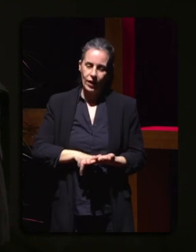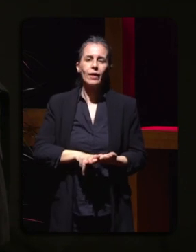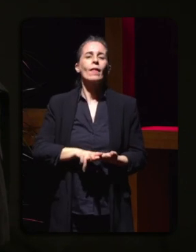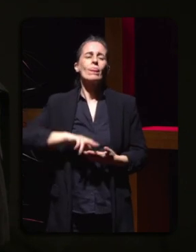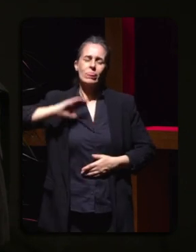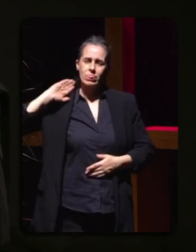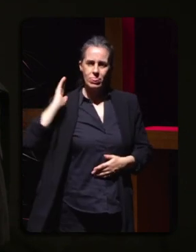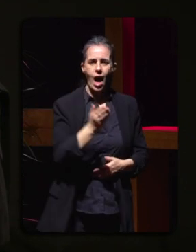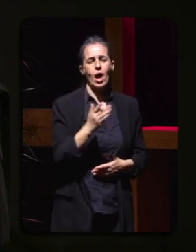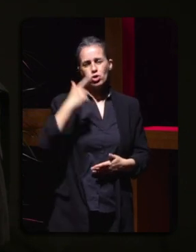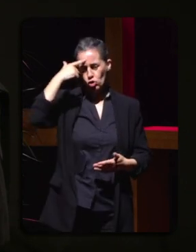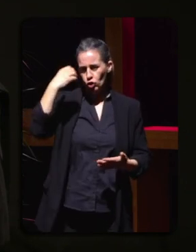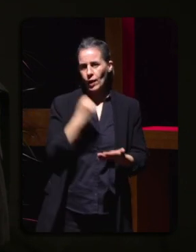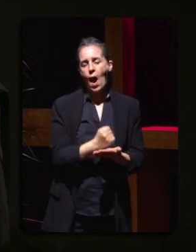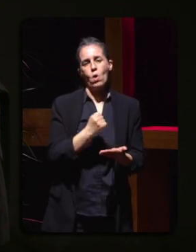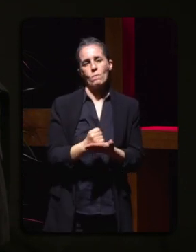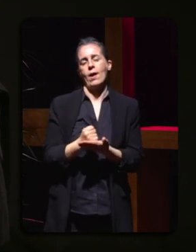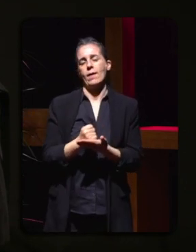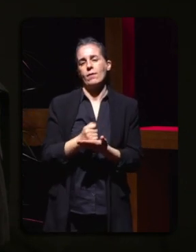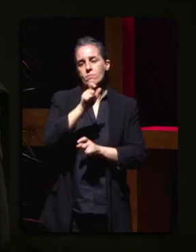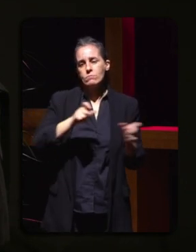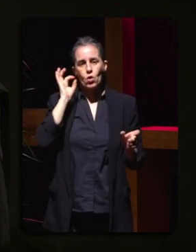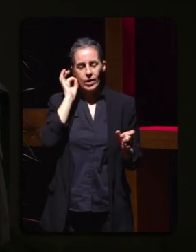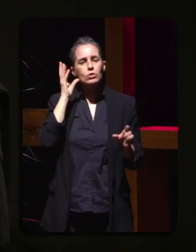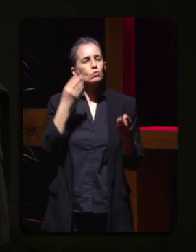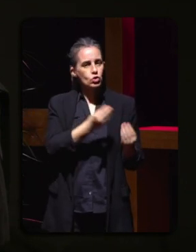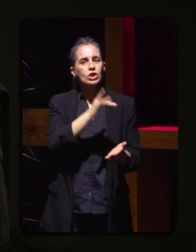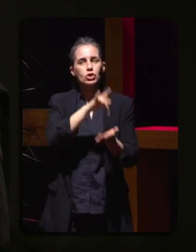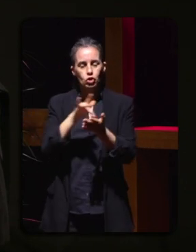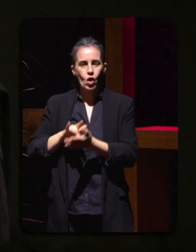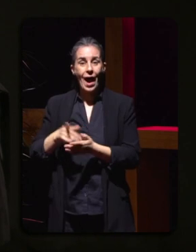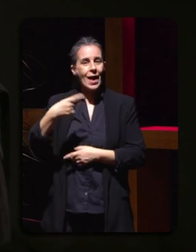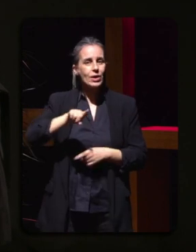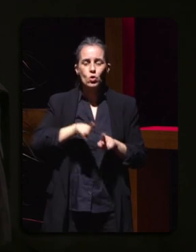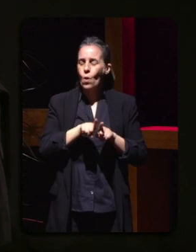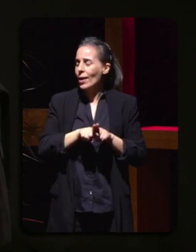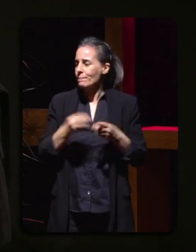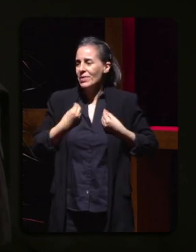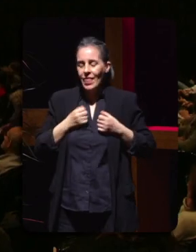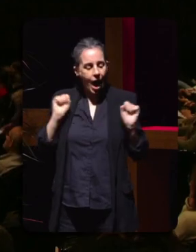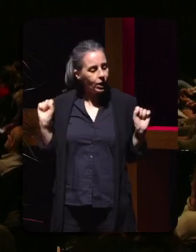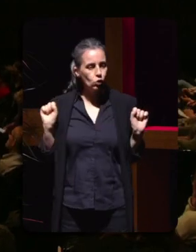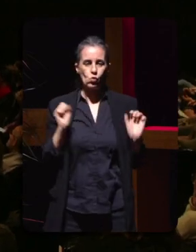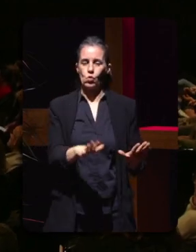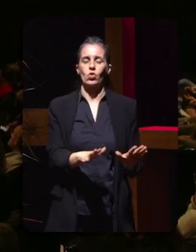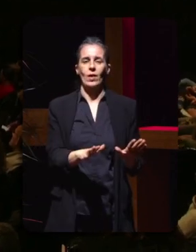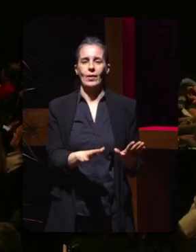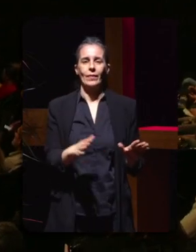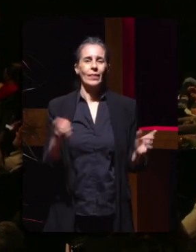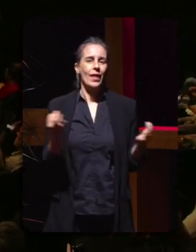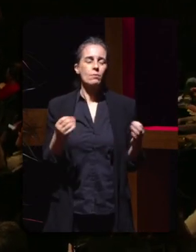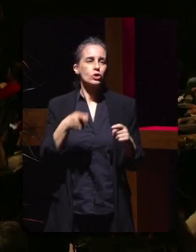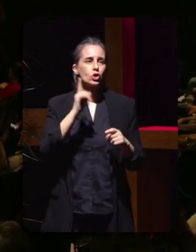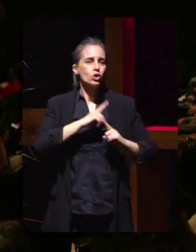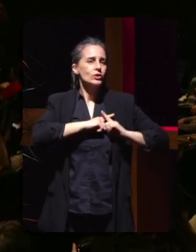que tienen tantas mujeres que han hecho todo absolutamente O sea que han renunciado de esa ese deber ser sacrificial sobre